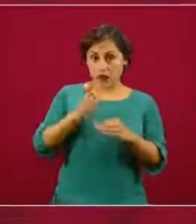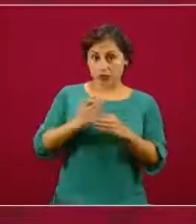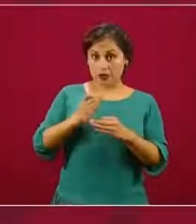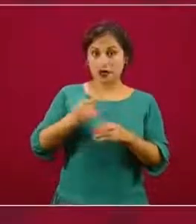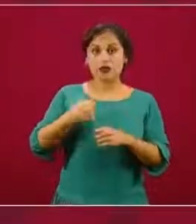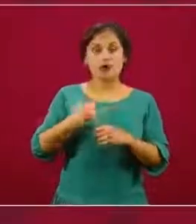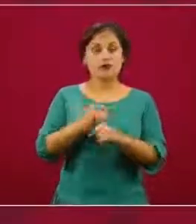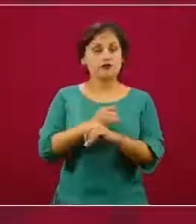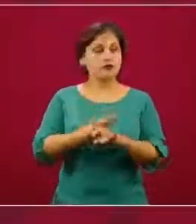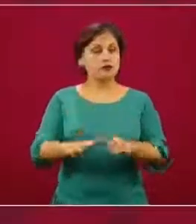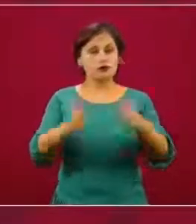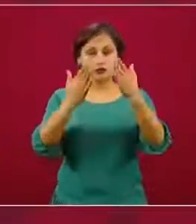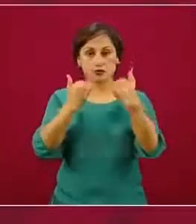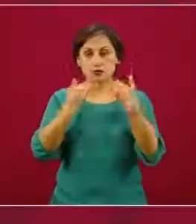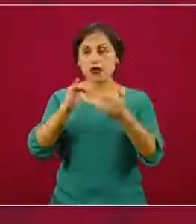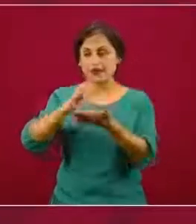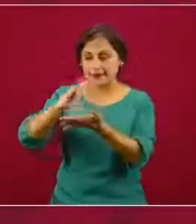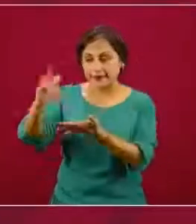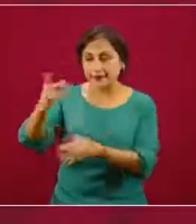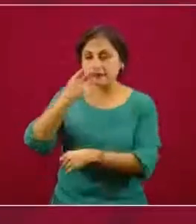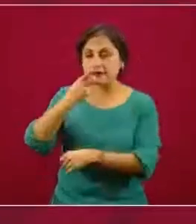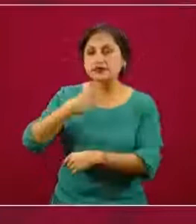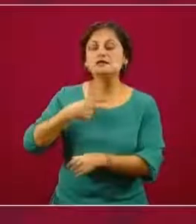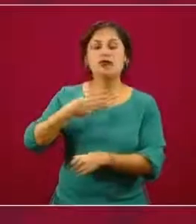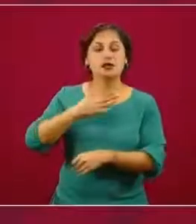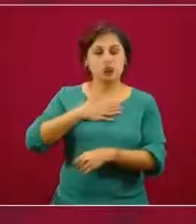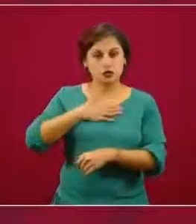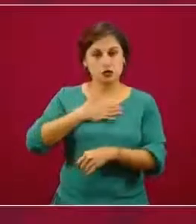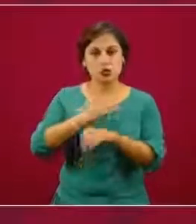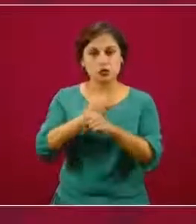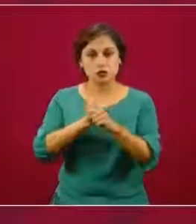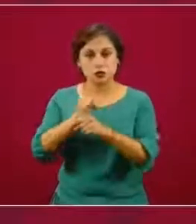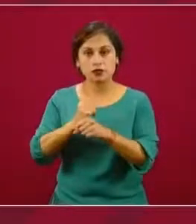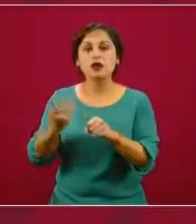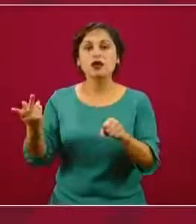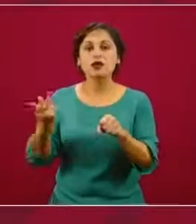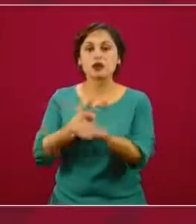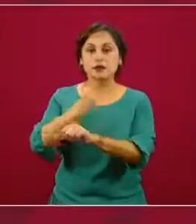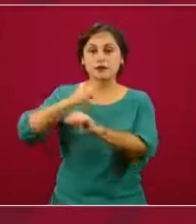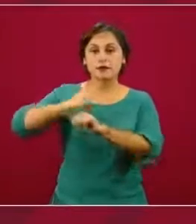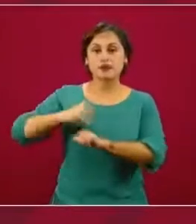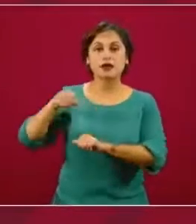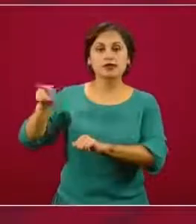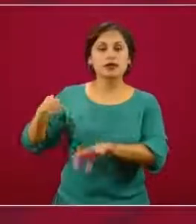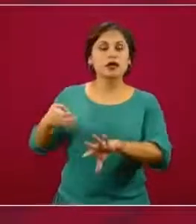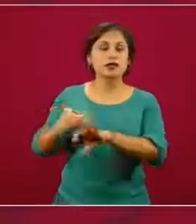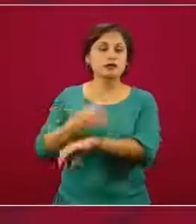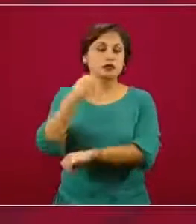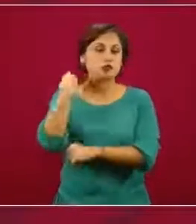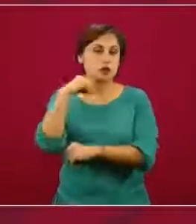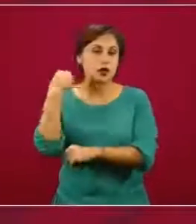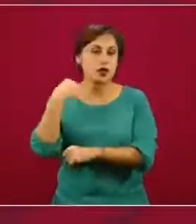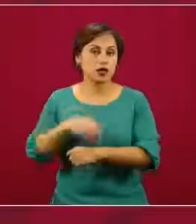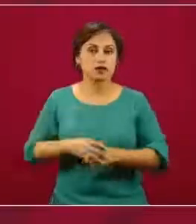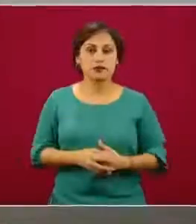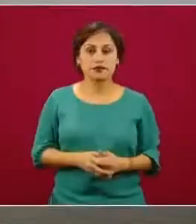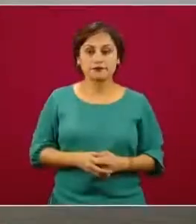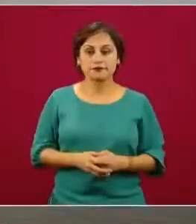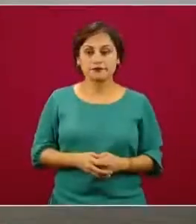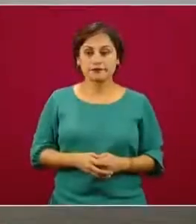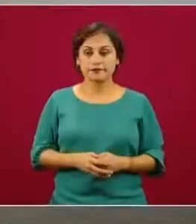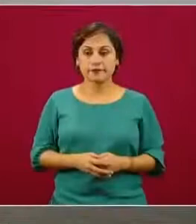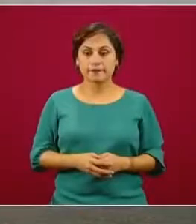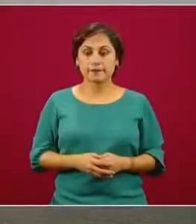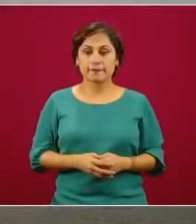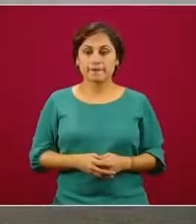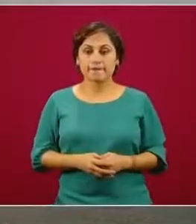información, pero gracias por hacerlo saber y lo vamos a verificar con la autoridad sanitaria de Oaxaca y queda claro esto,